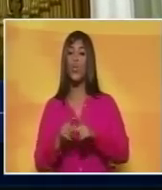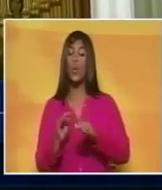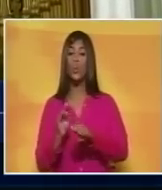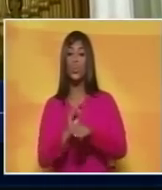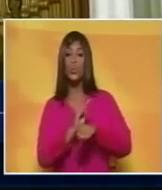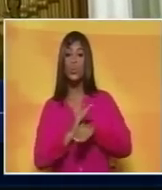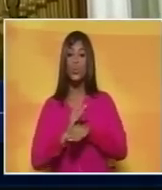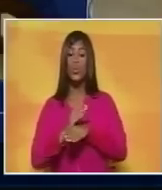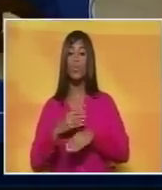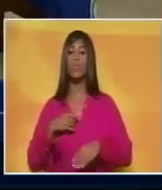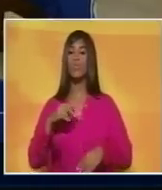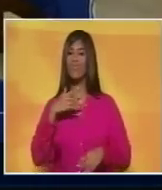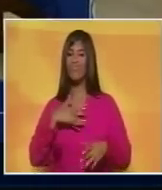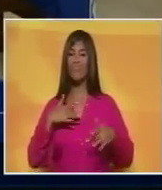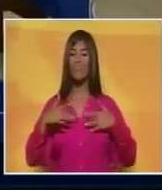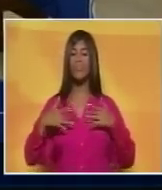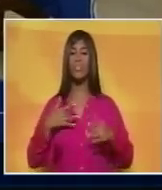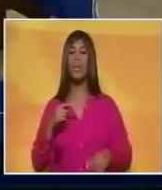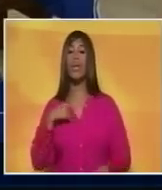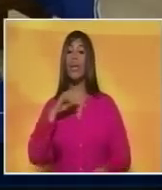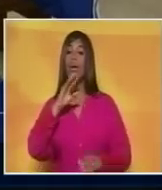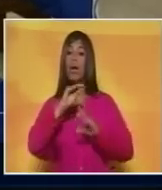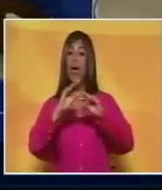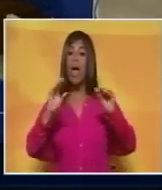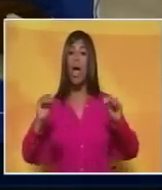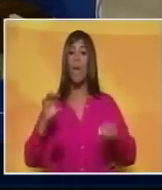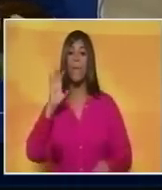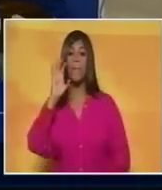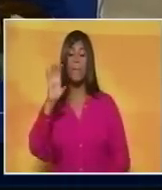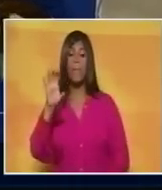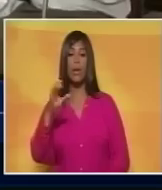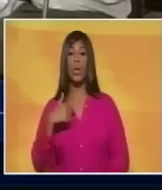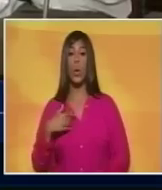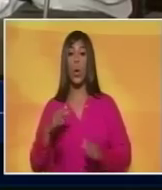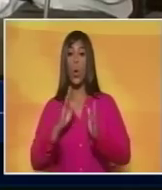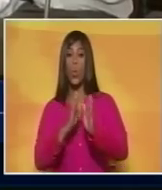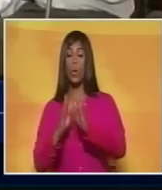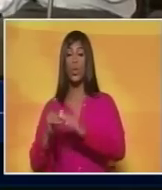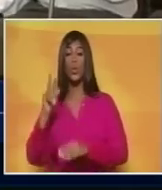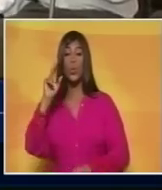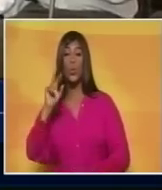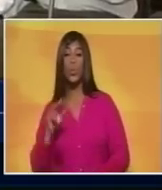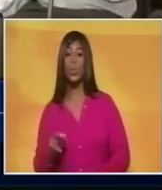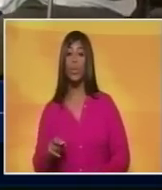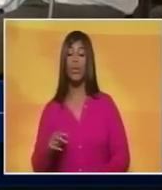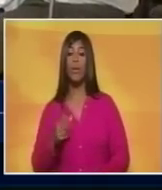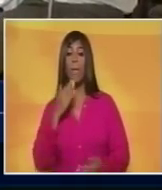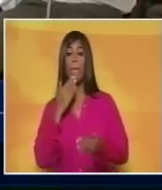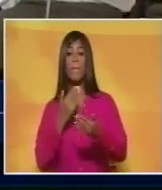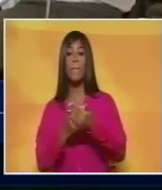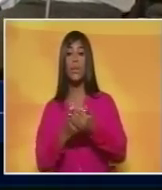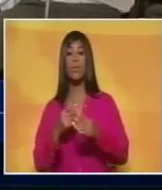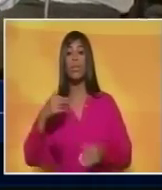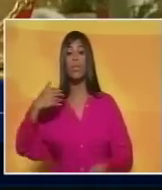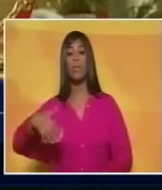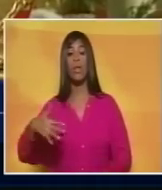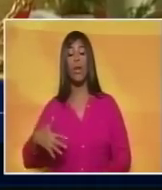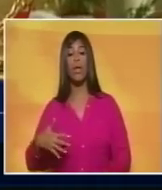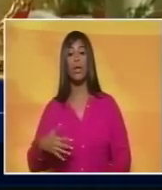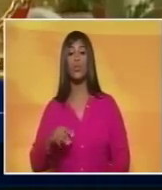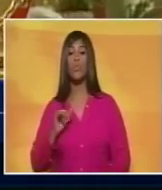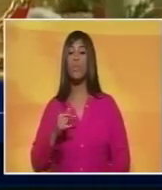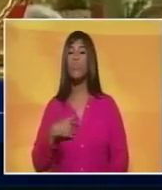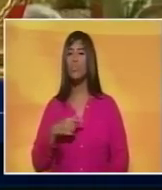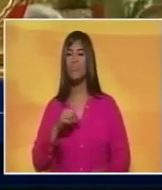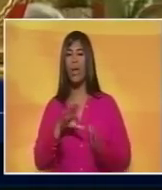Moral Venezolana le habla al país. Nos organizamos todos los días para reclamar nuestros derechos que están en